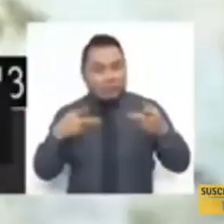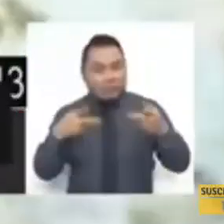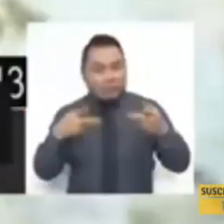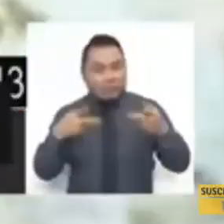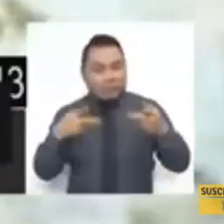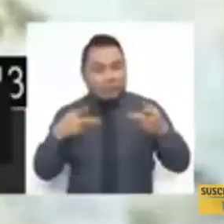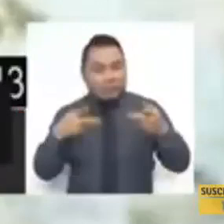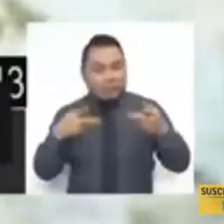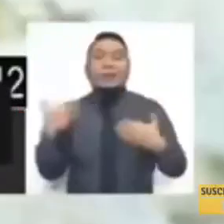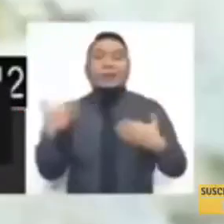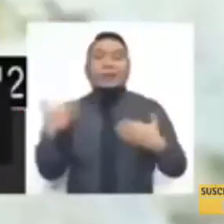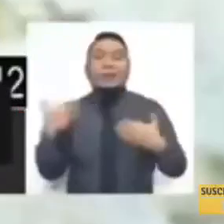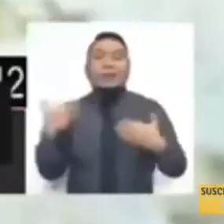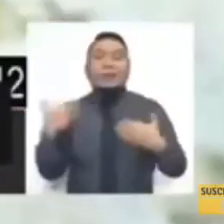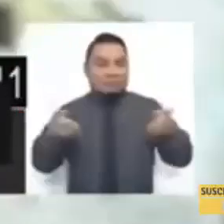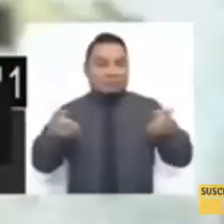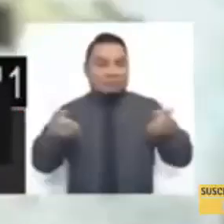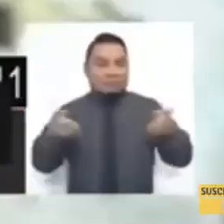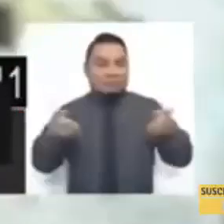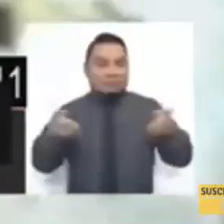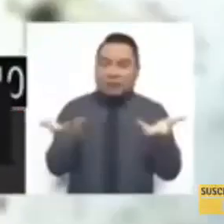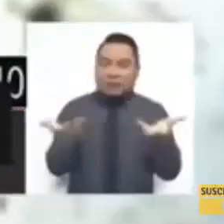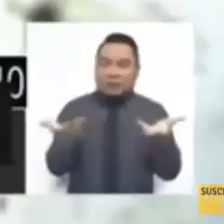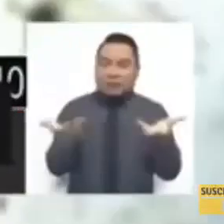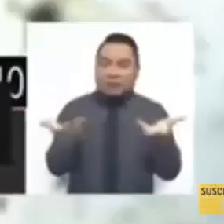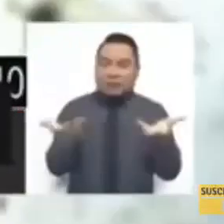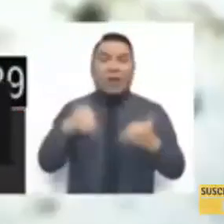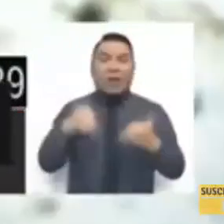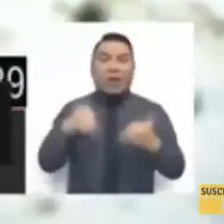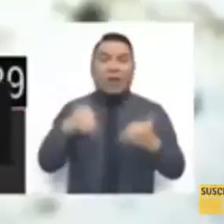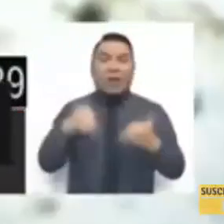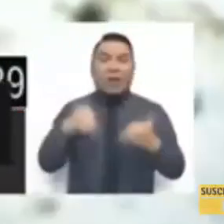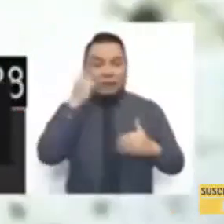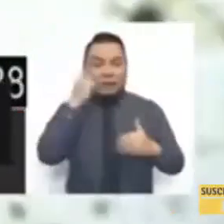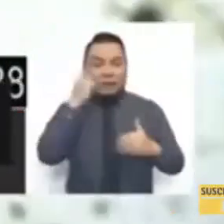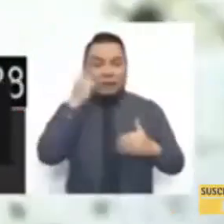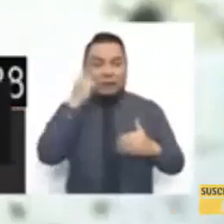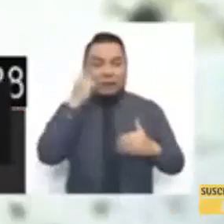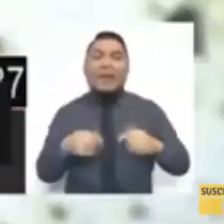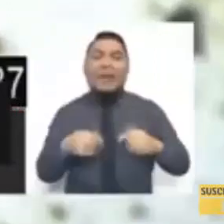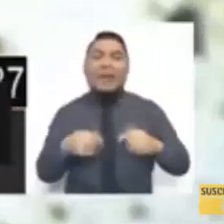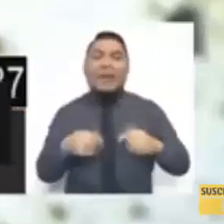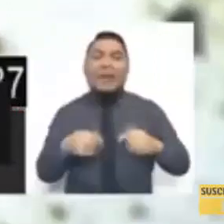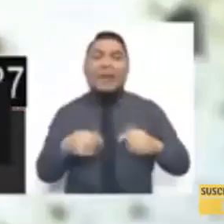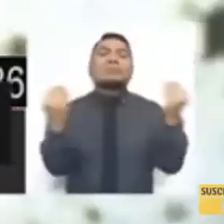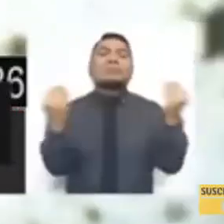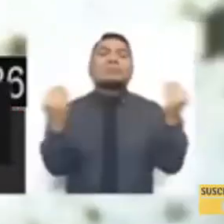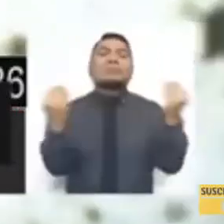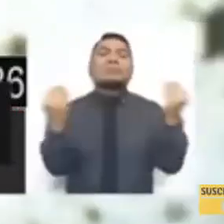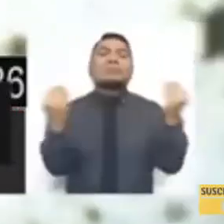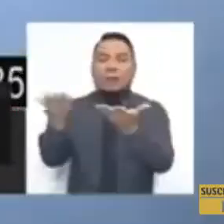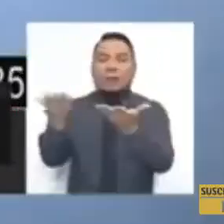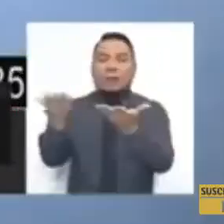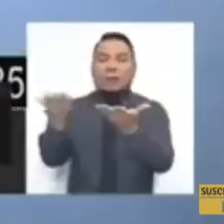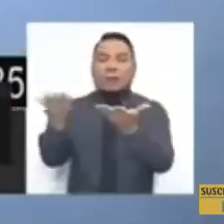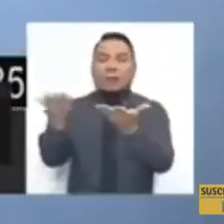llegar a este escenario, llegar a esta altura políticamente. Gracias a miles de compatriotas que nos han acompañado